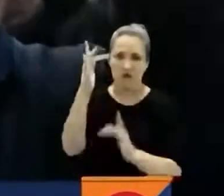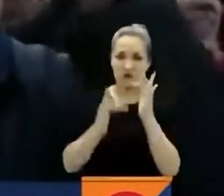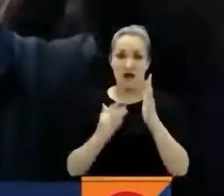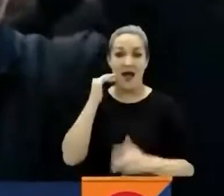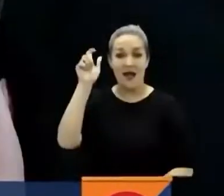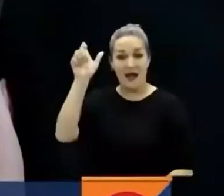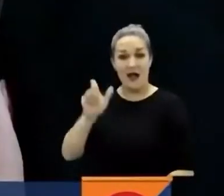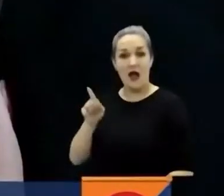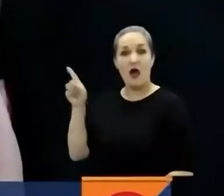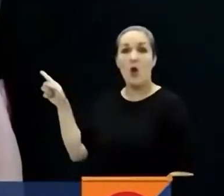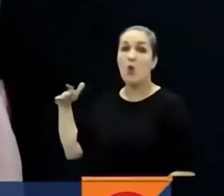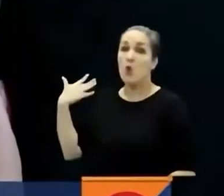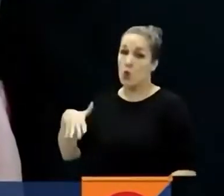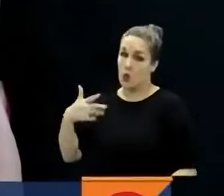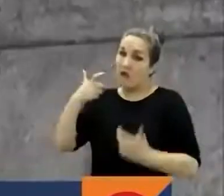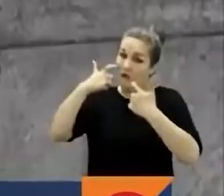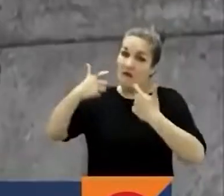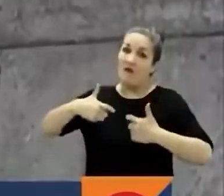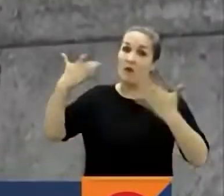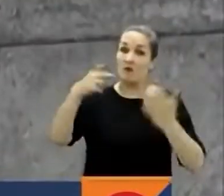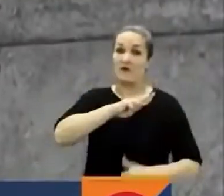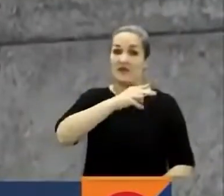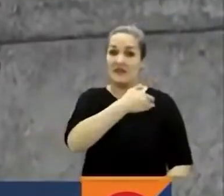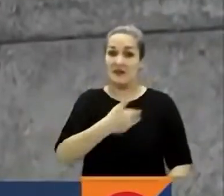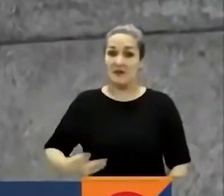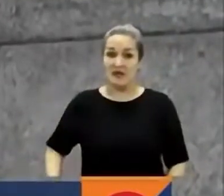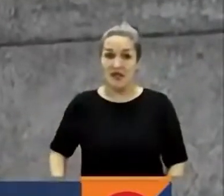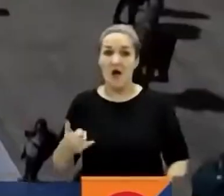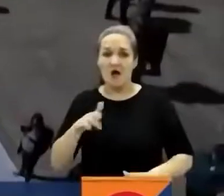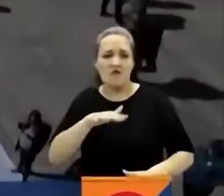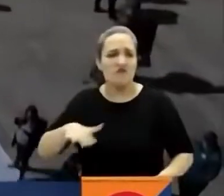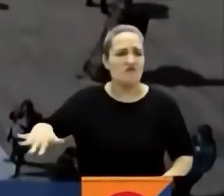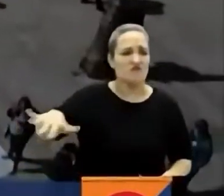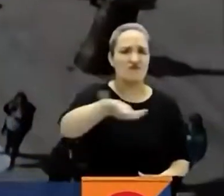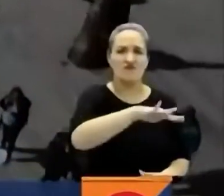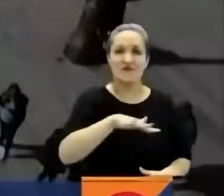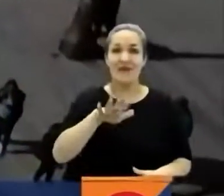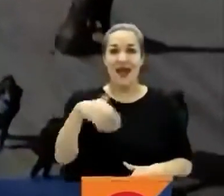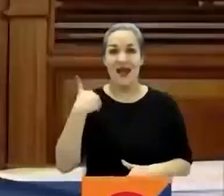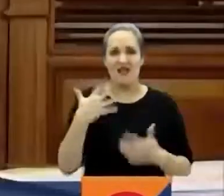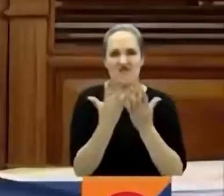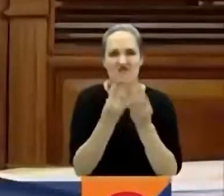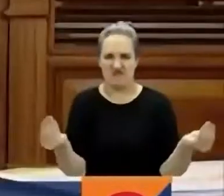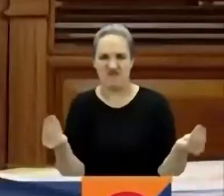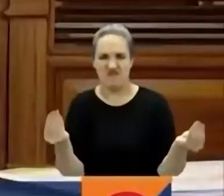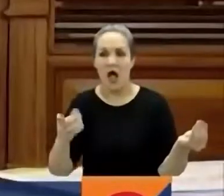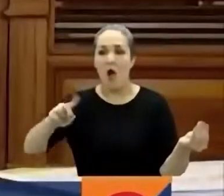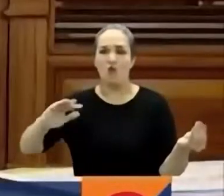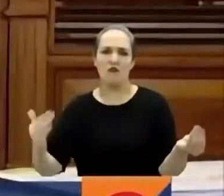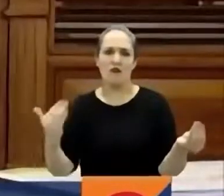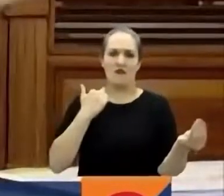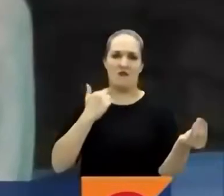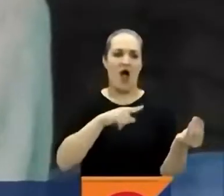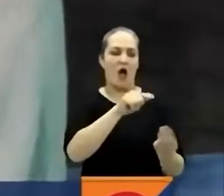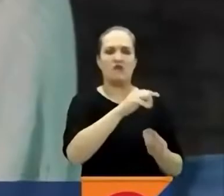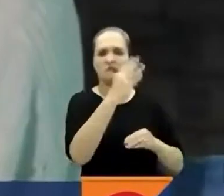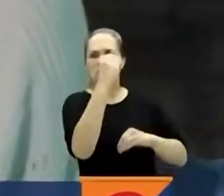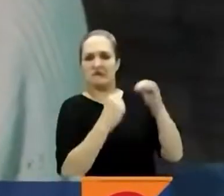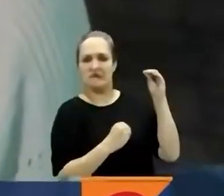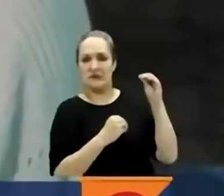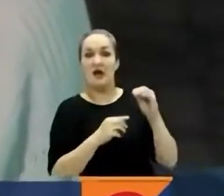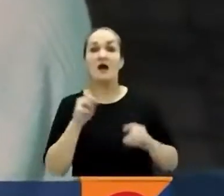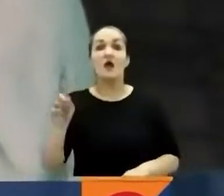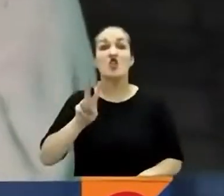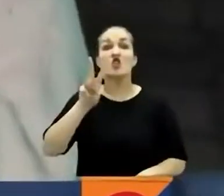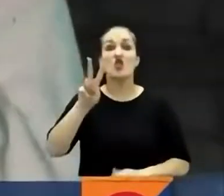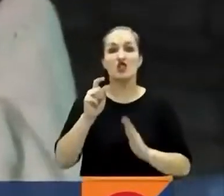como personaje, encarna en sí misma el palpitar polarizado de toda esa nación. 2 veces presidenta, primera dama,